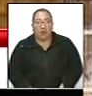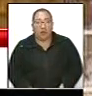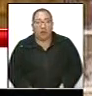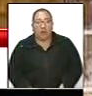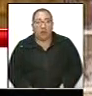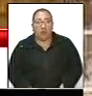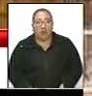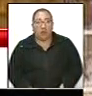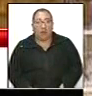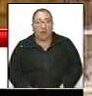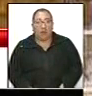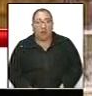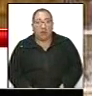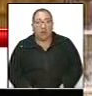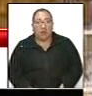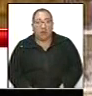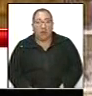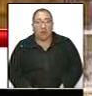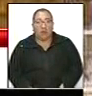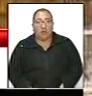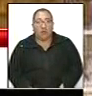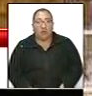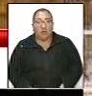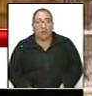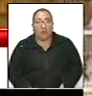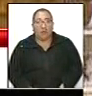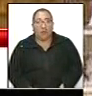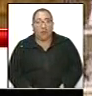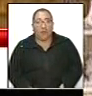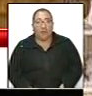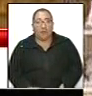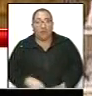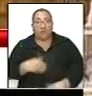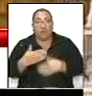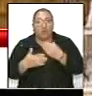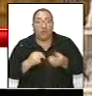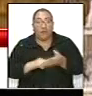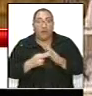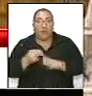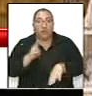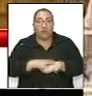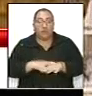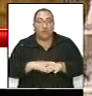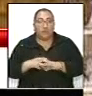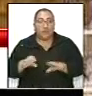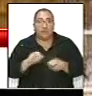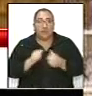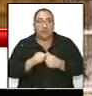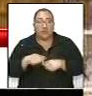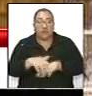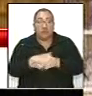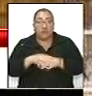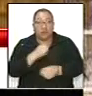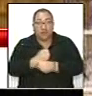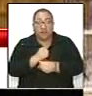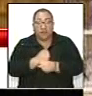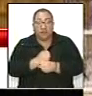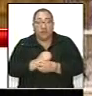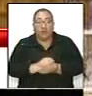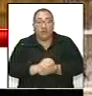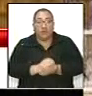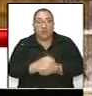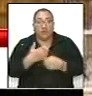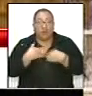estudiantes. El proceso de licenciamiento específicamente ha llevado a cabo durante la gestión en la que estoy